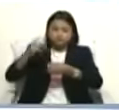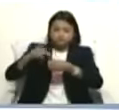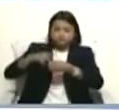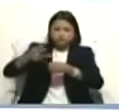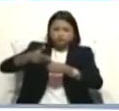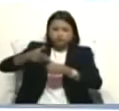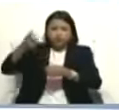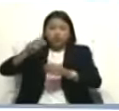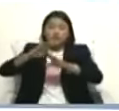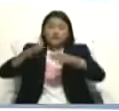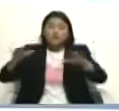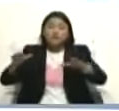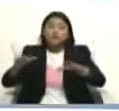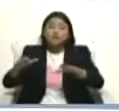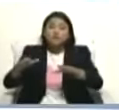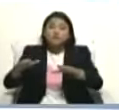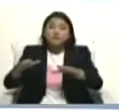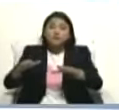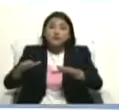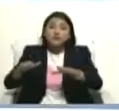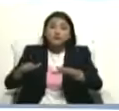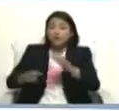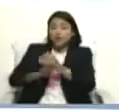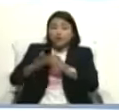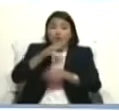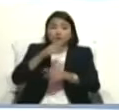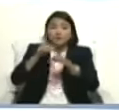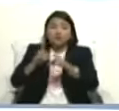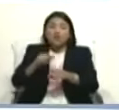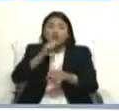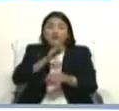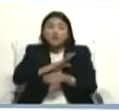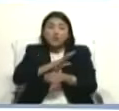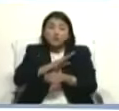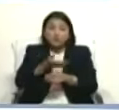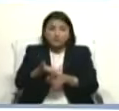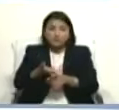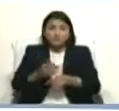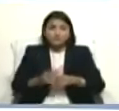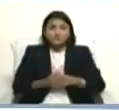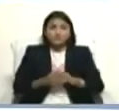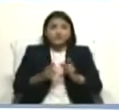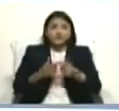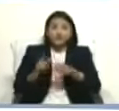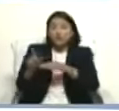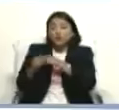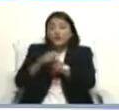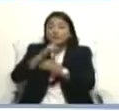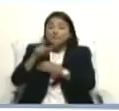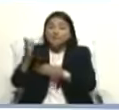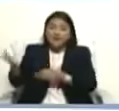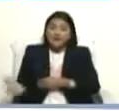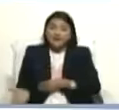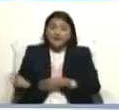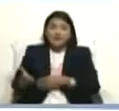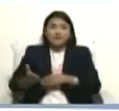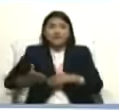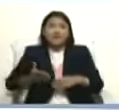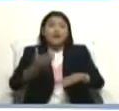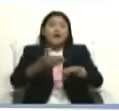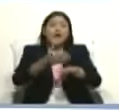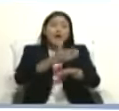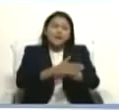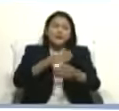territorio marítimo que está pendiente por delimitar. Bueno, realmente le ha ido muy mal a Guyana, y yo quería, antes de leer la